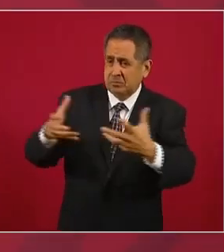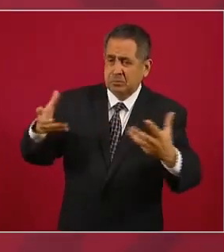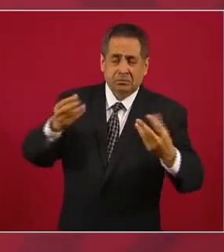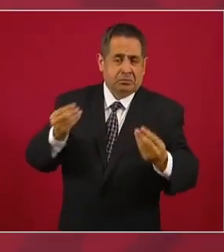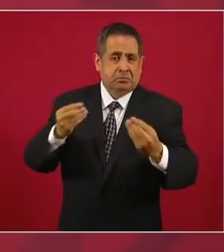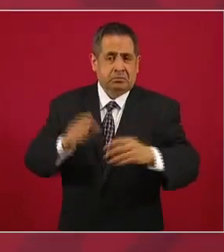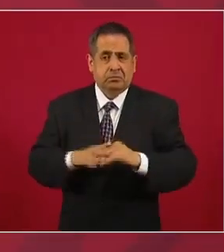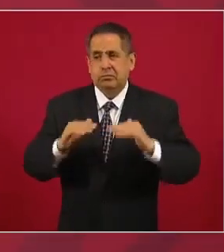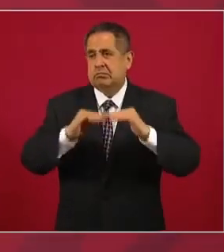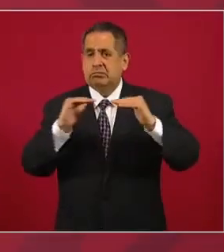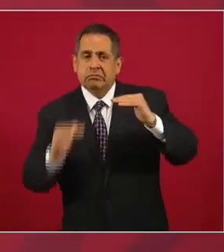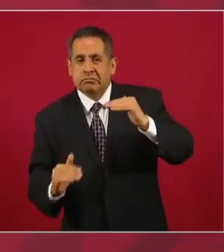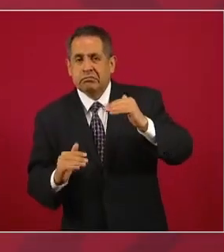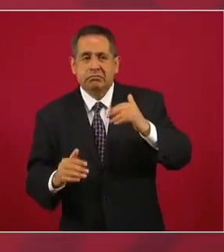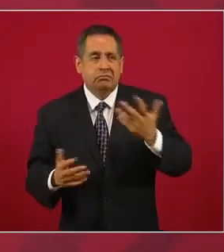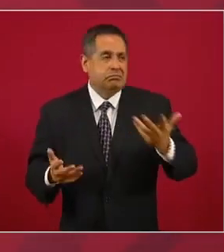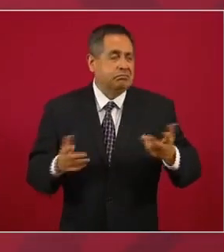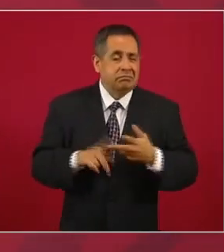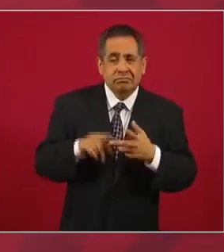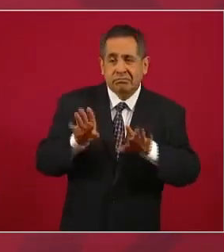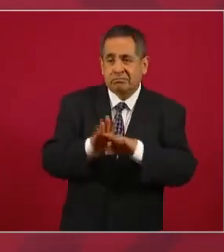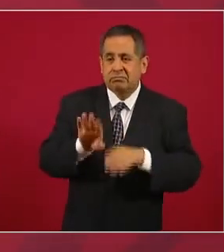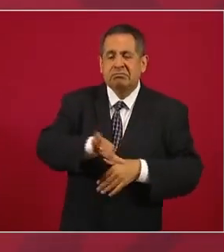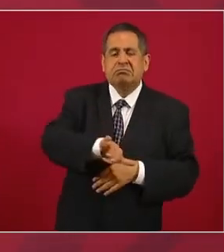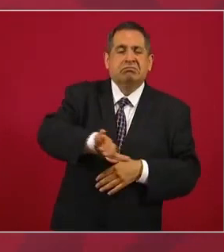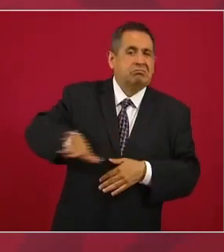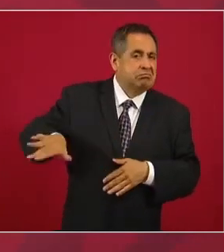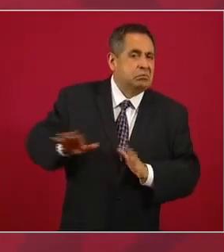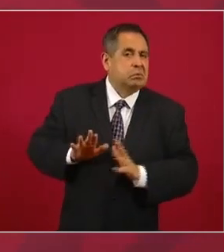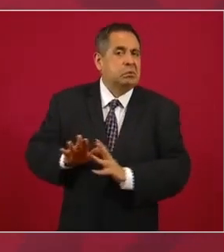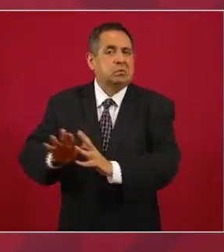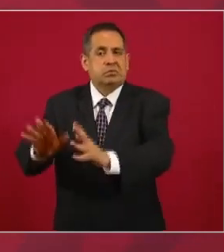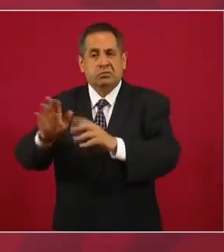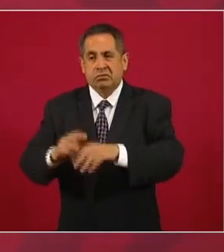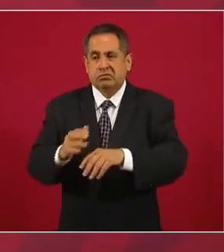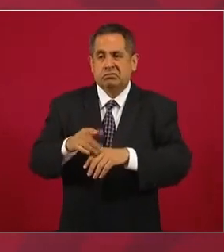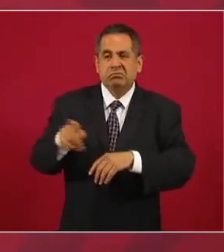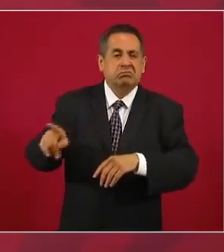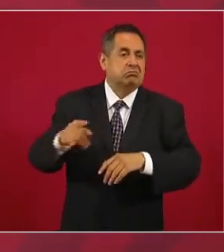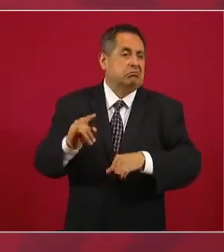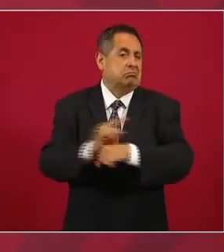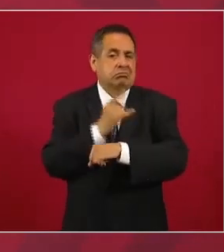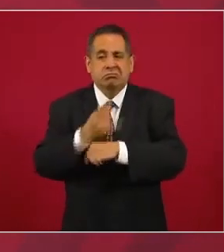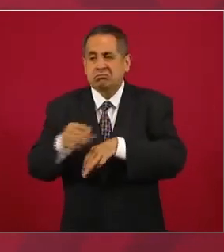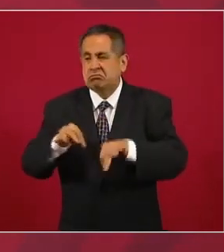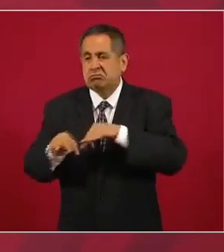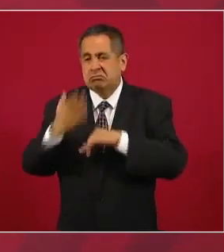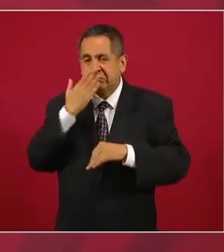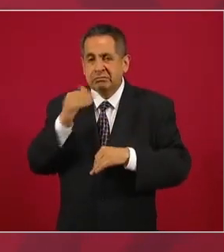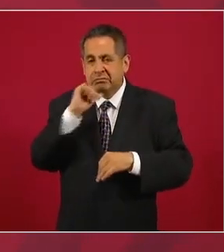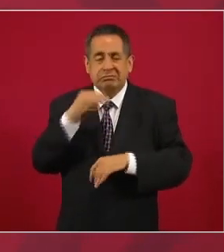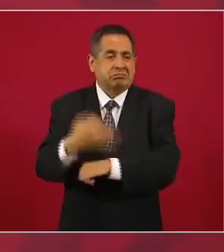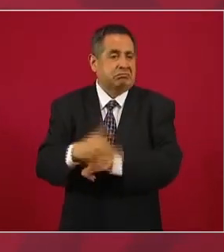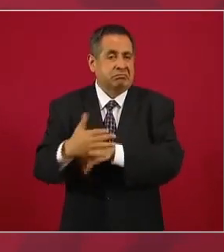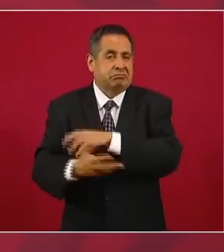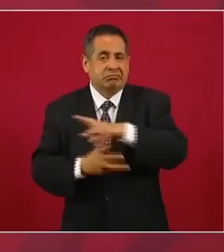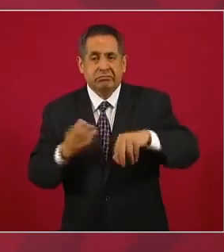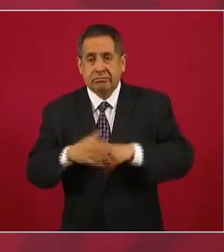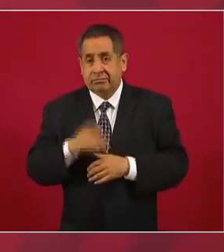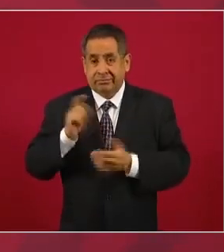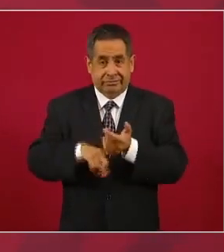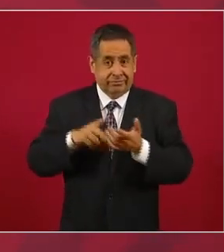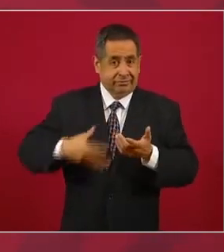desigualdad, la marginación, la informalidad y la descomposición